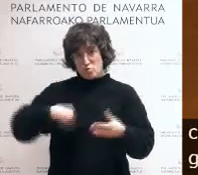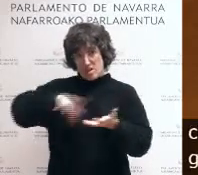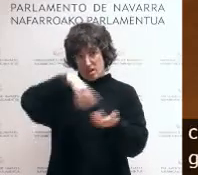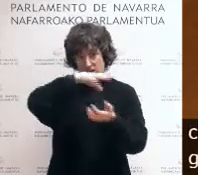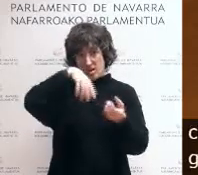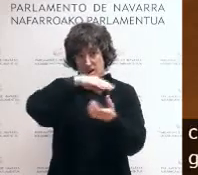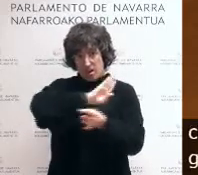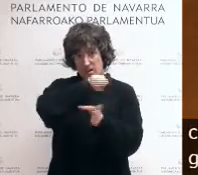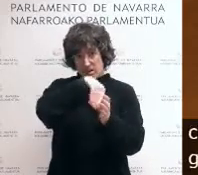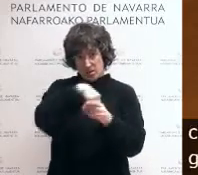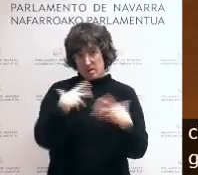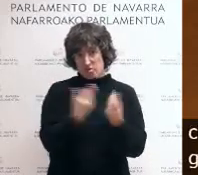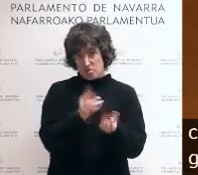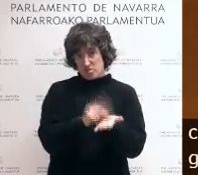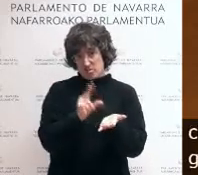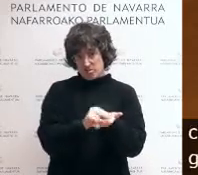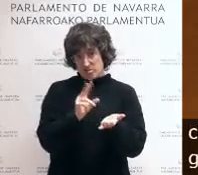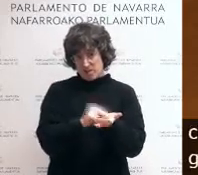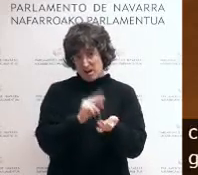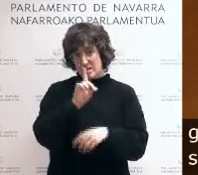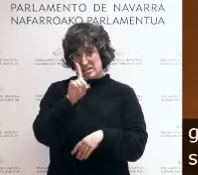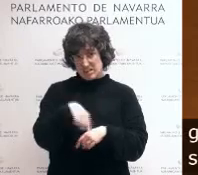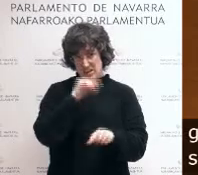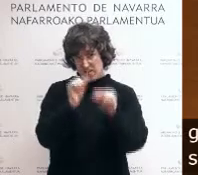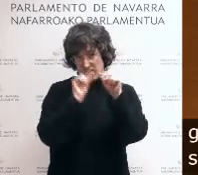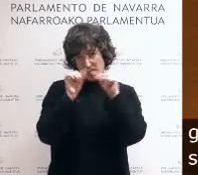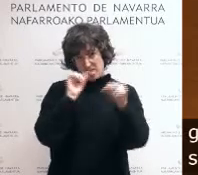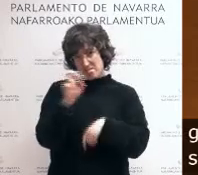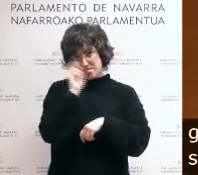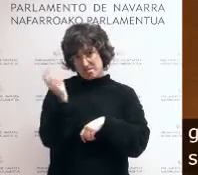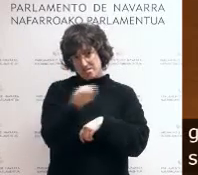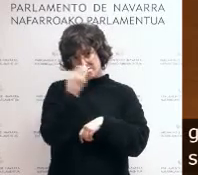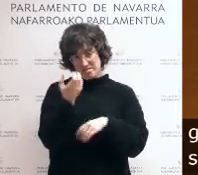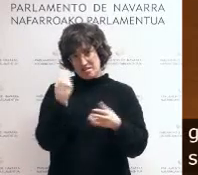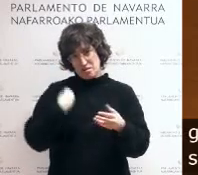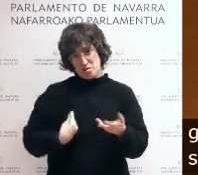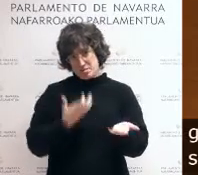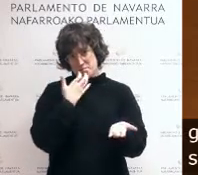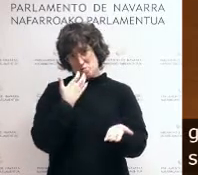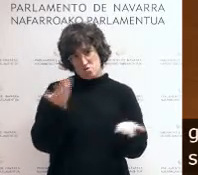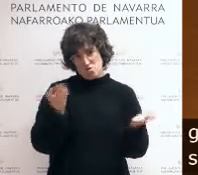no solo junto a la rana, sino junto a todo tipo de insectos que navegan, como el clásico zapatero.